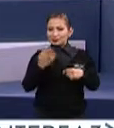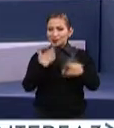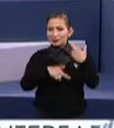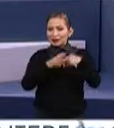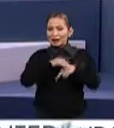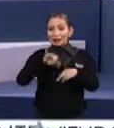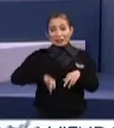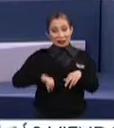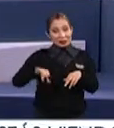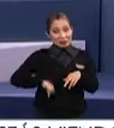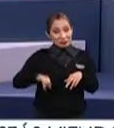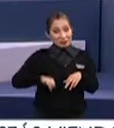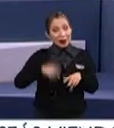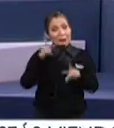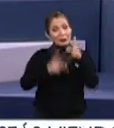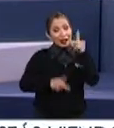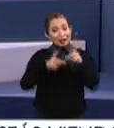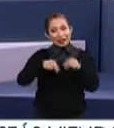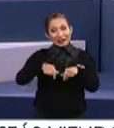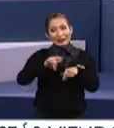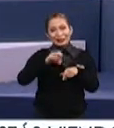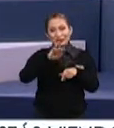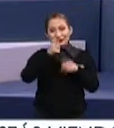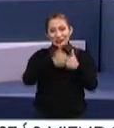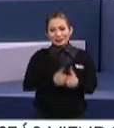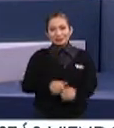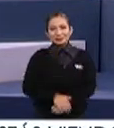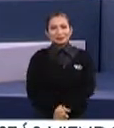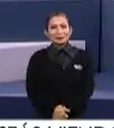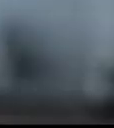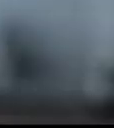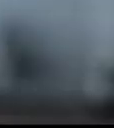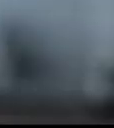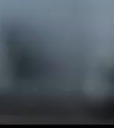continuamos con esta interesantísima charla en Interfaz. No se vayan.